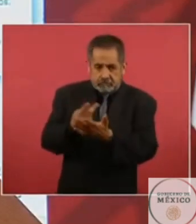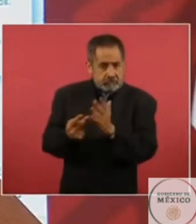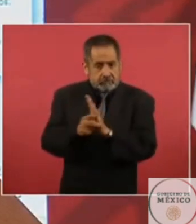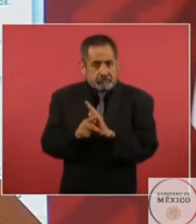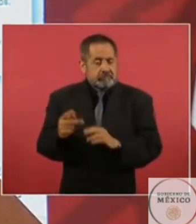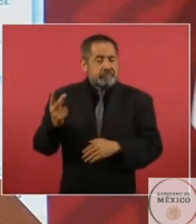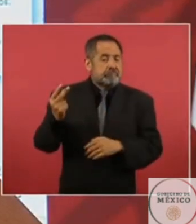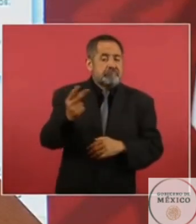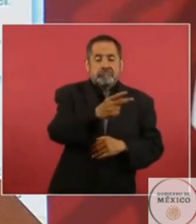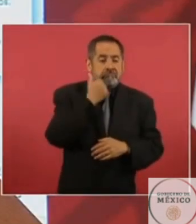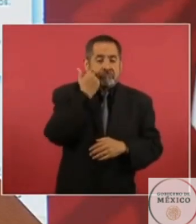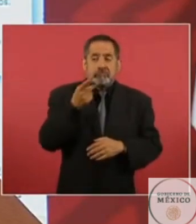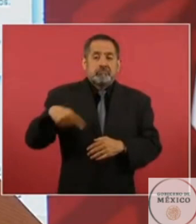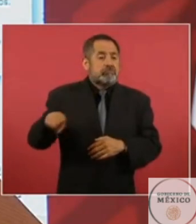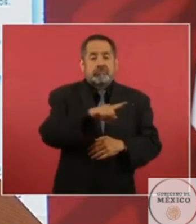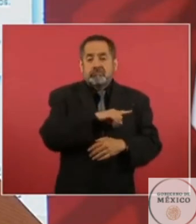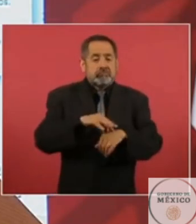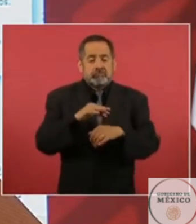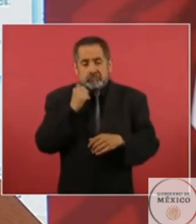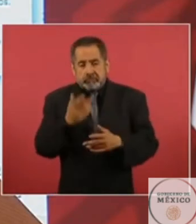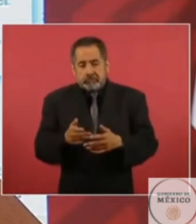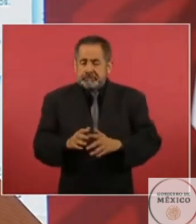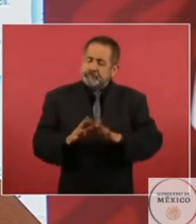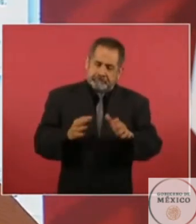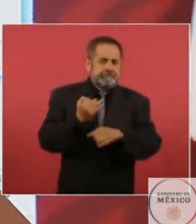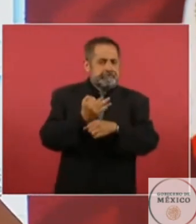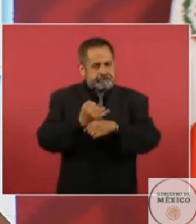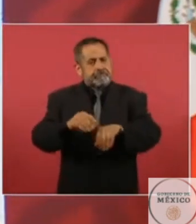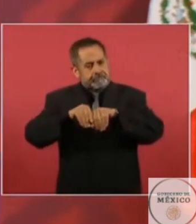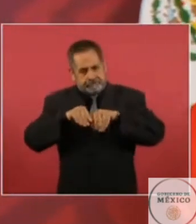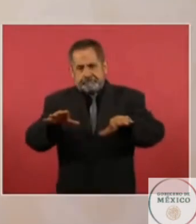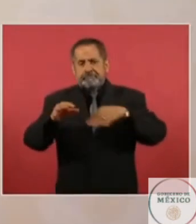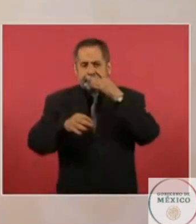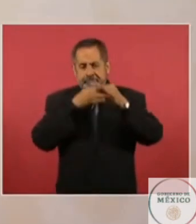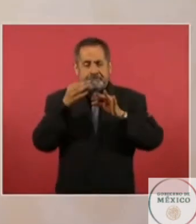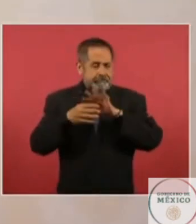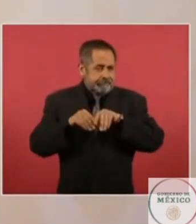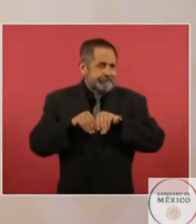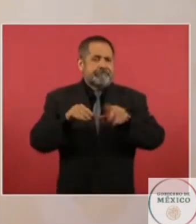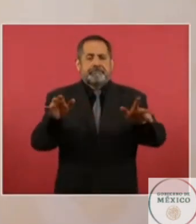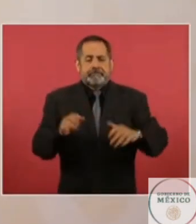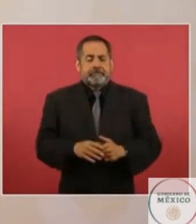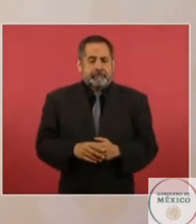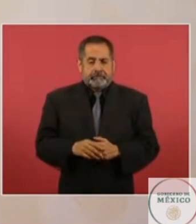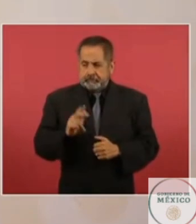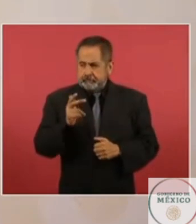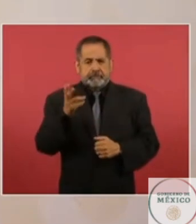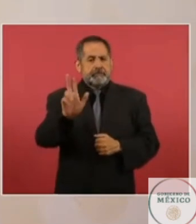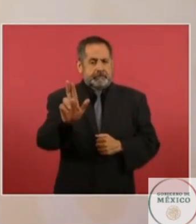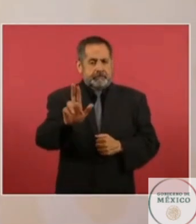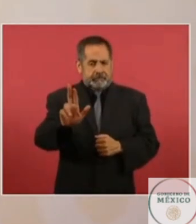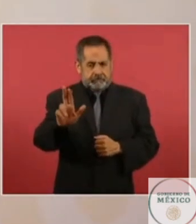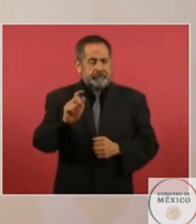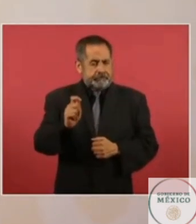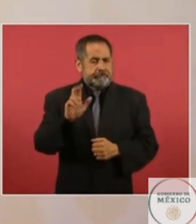el presidente. Con eso, amigos y amigas, les da un calladón de boca. Pero antes vamos a ir a un video de Ciro Gómez Leiva